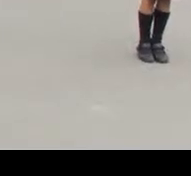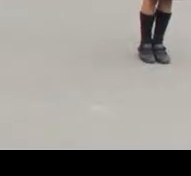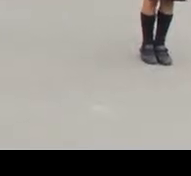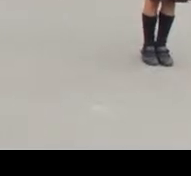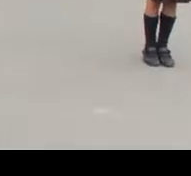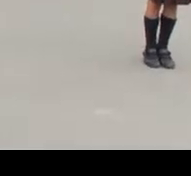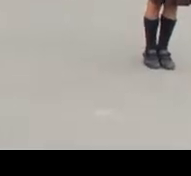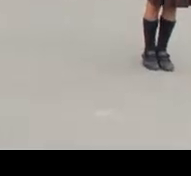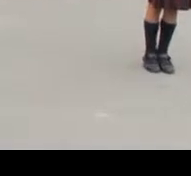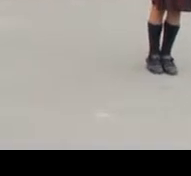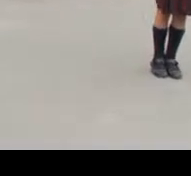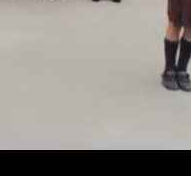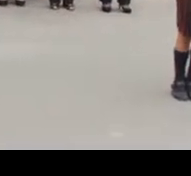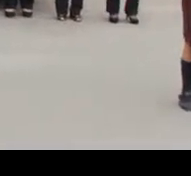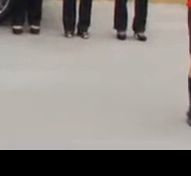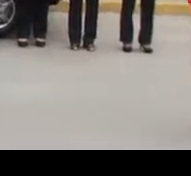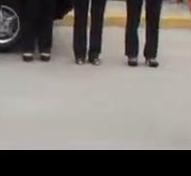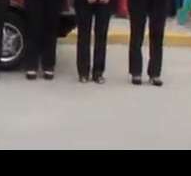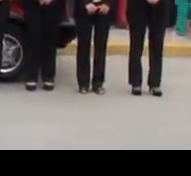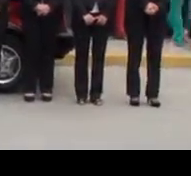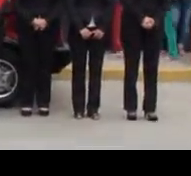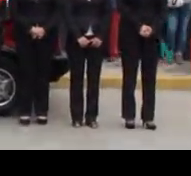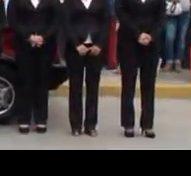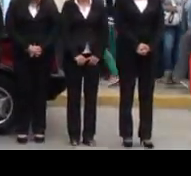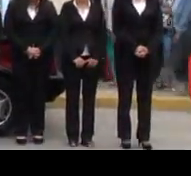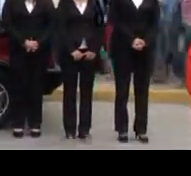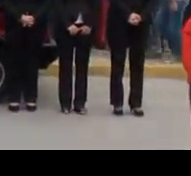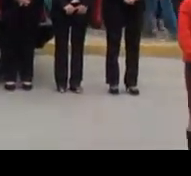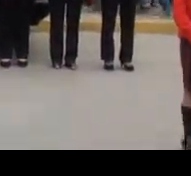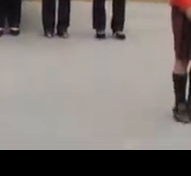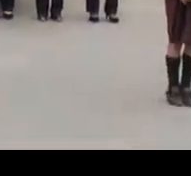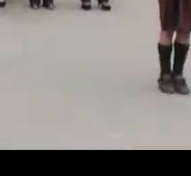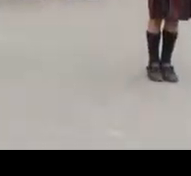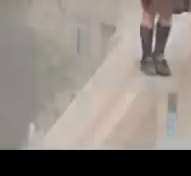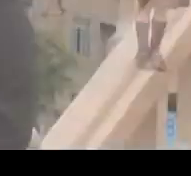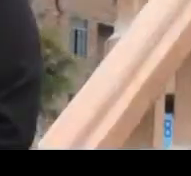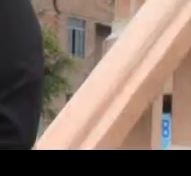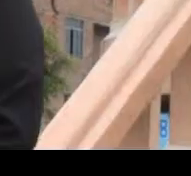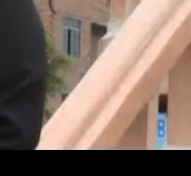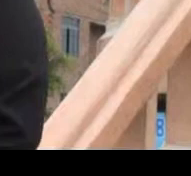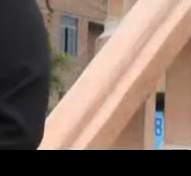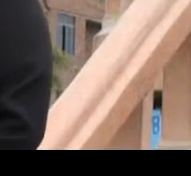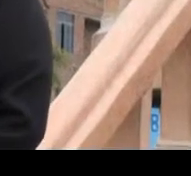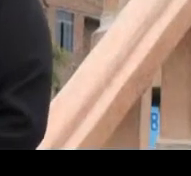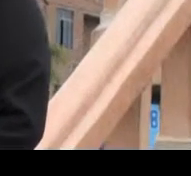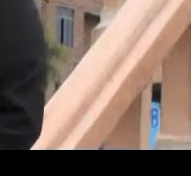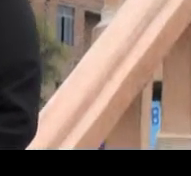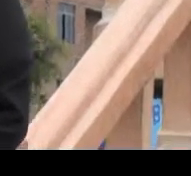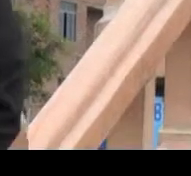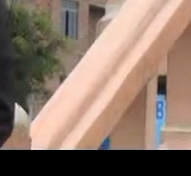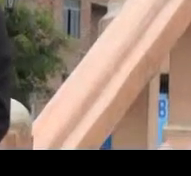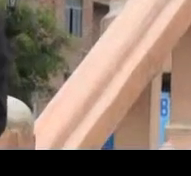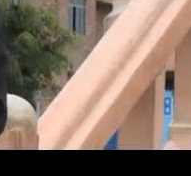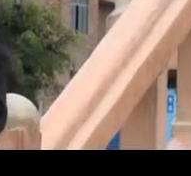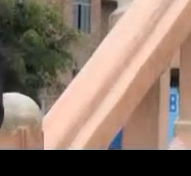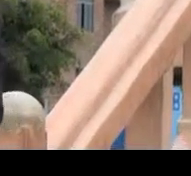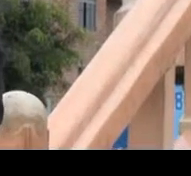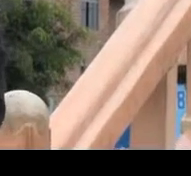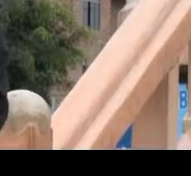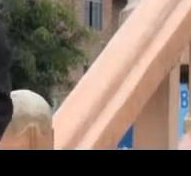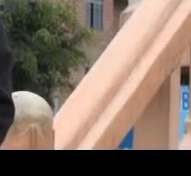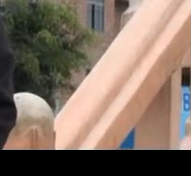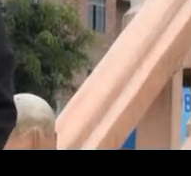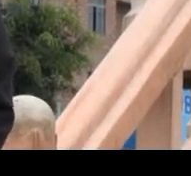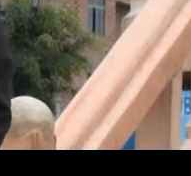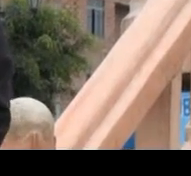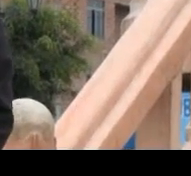Vallejo, a la licenciada Sara Cochachín López, por ese trabajo que viene dando a nuestros niños, a nuestras